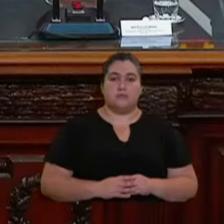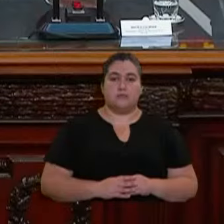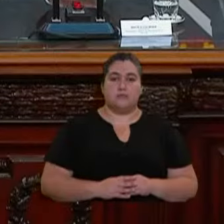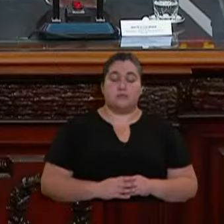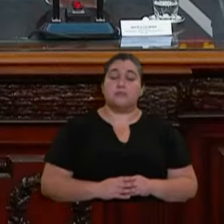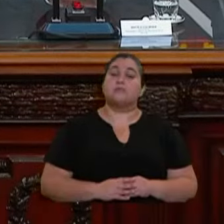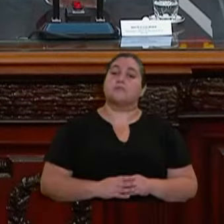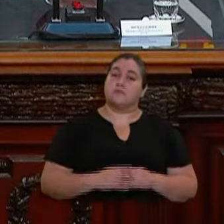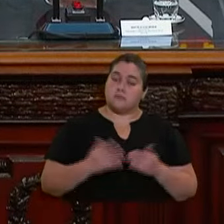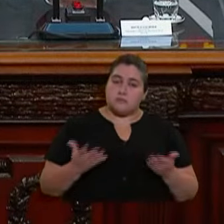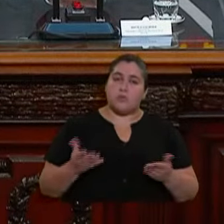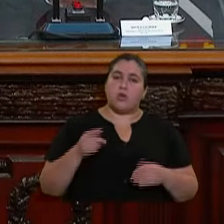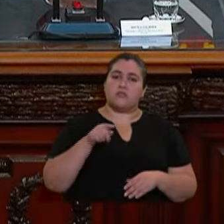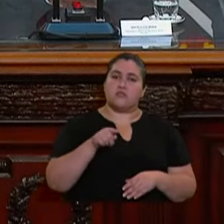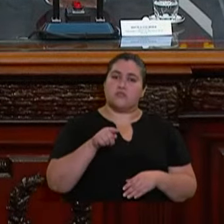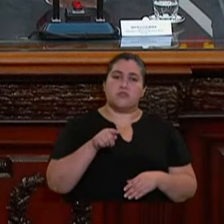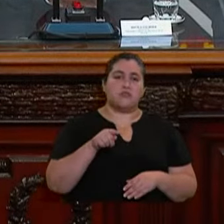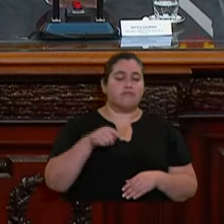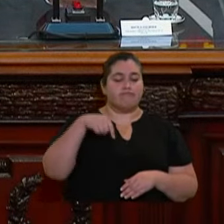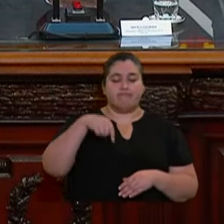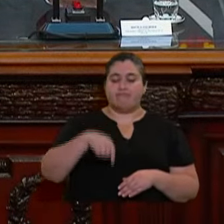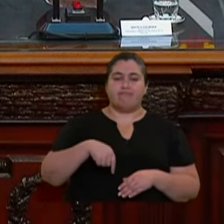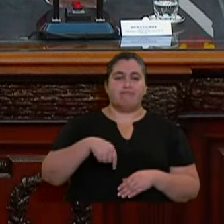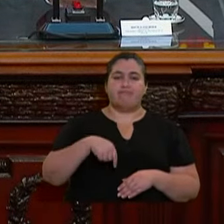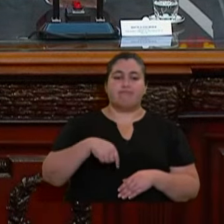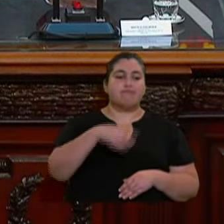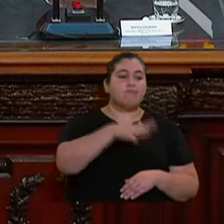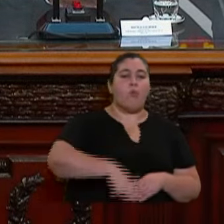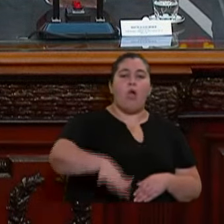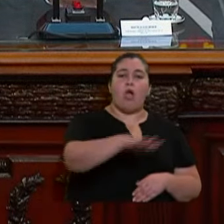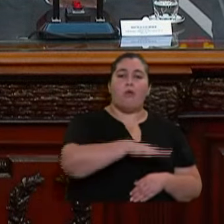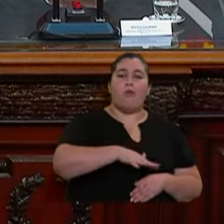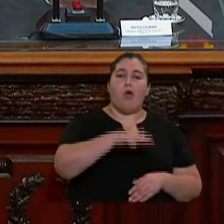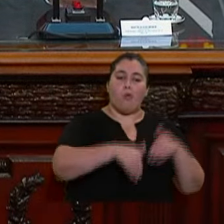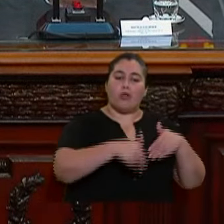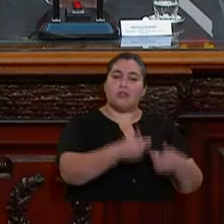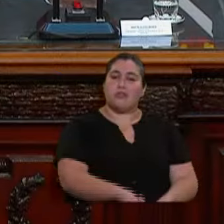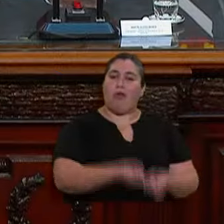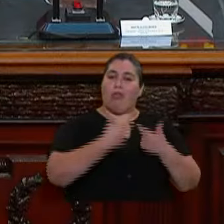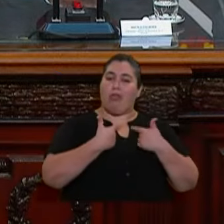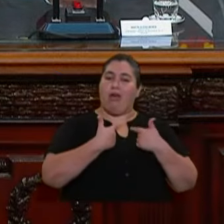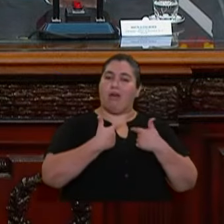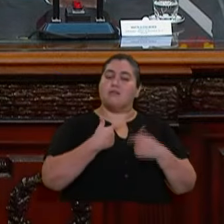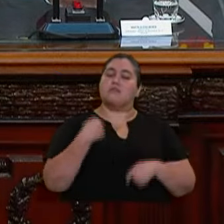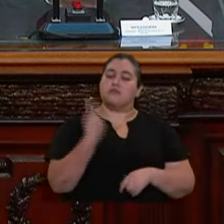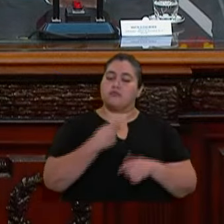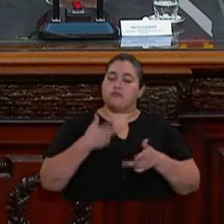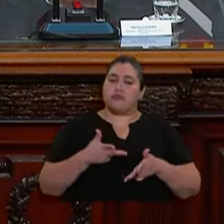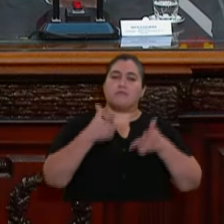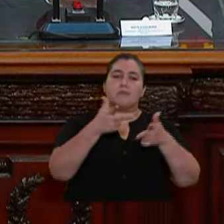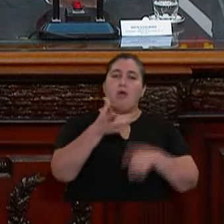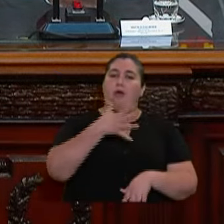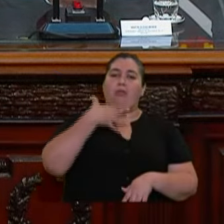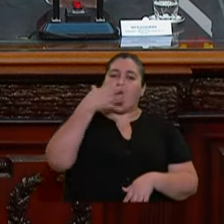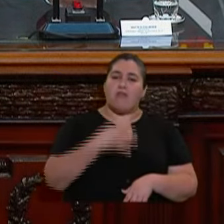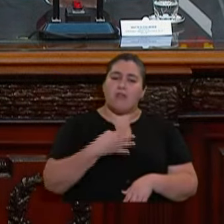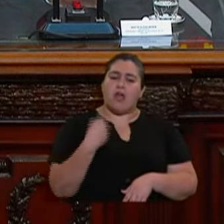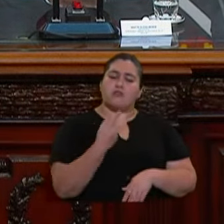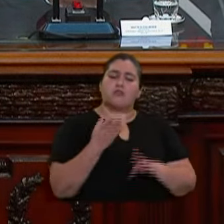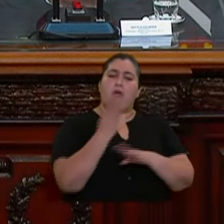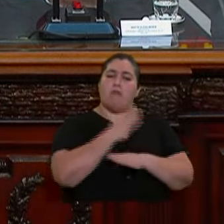Por eso, por el mandato de cambio que nos dio la gente y con el aval de haber dicho la verdad y nada más que la verdad en